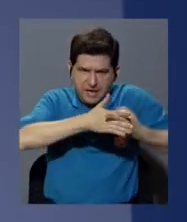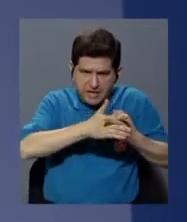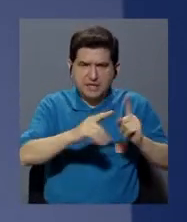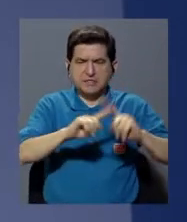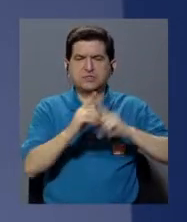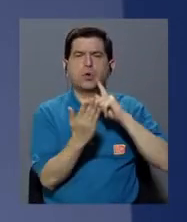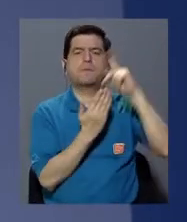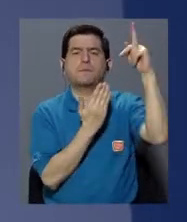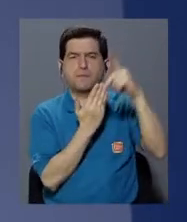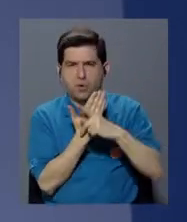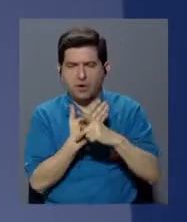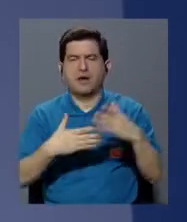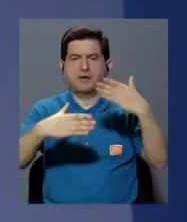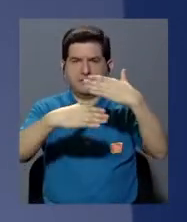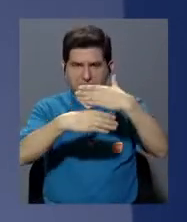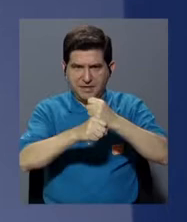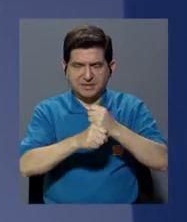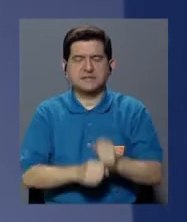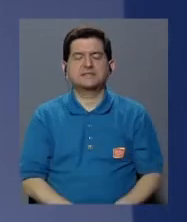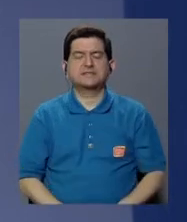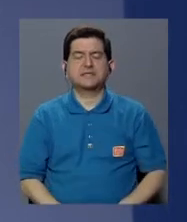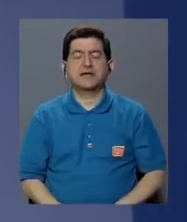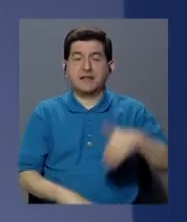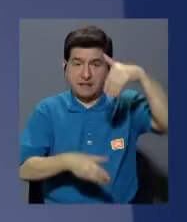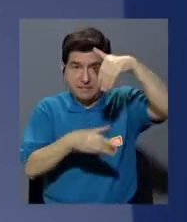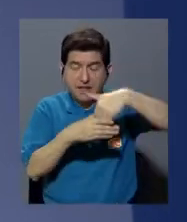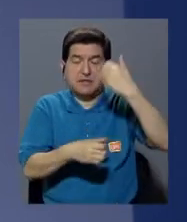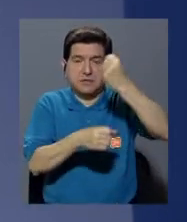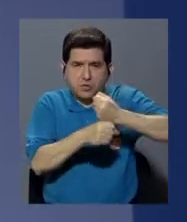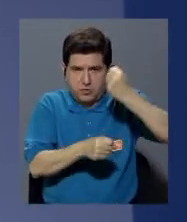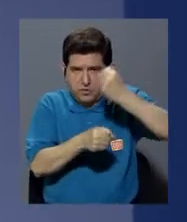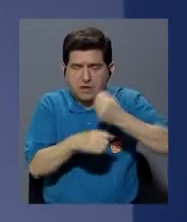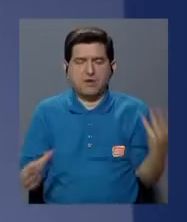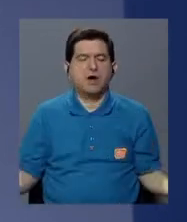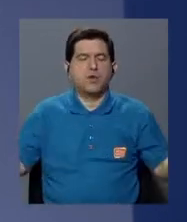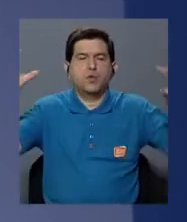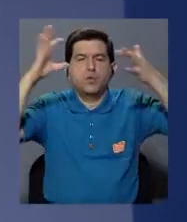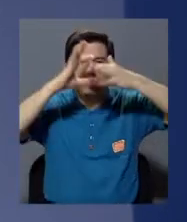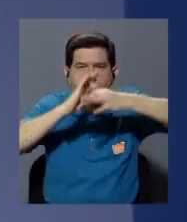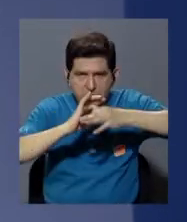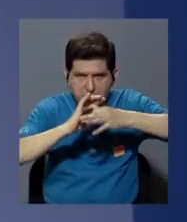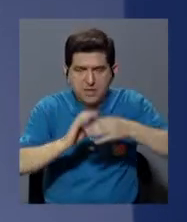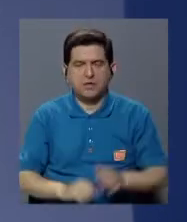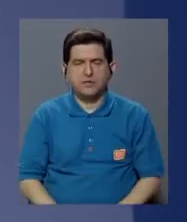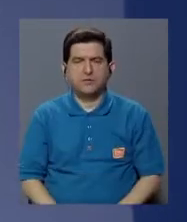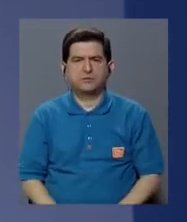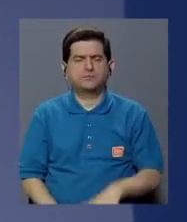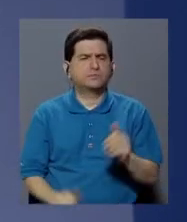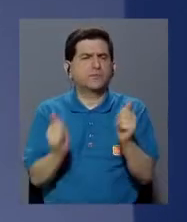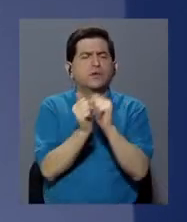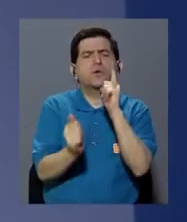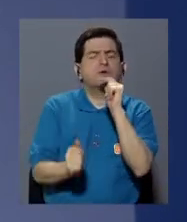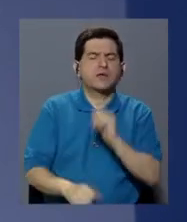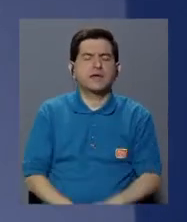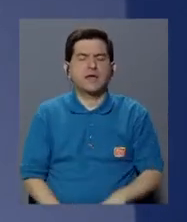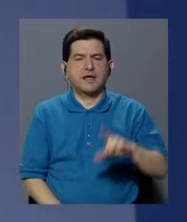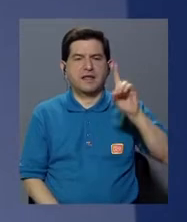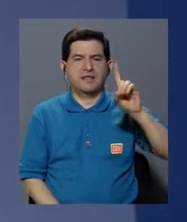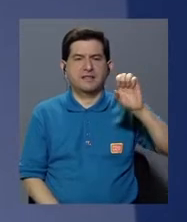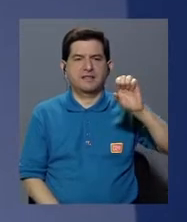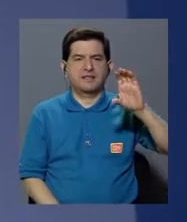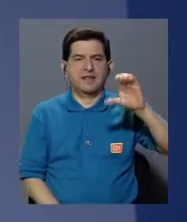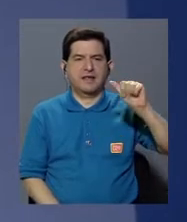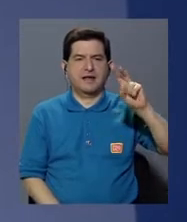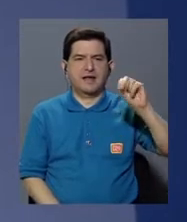una serie de programas que hacemos en el marco de un trabajo conjunto con la Decanatura de